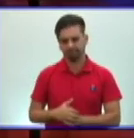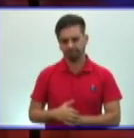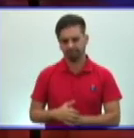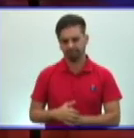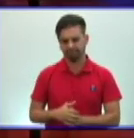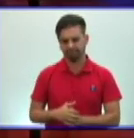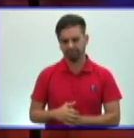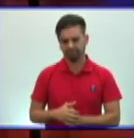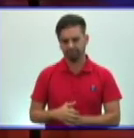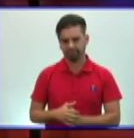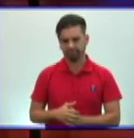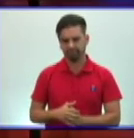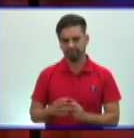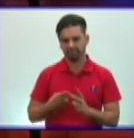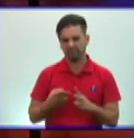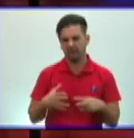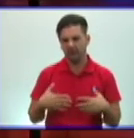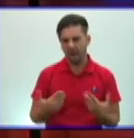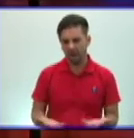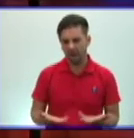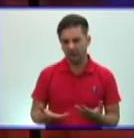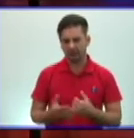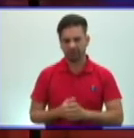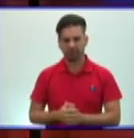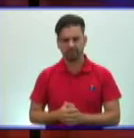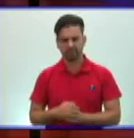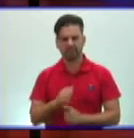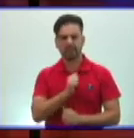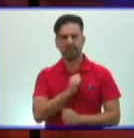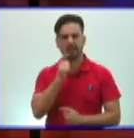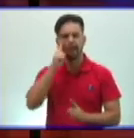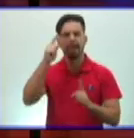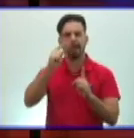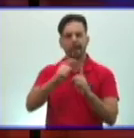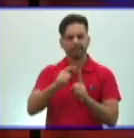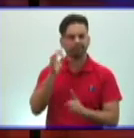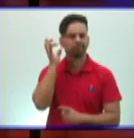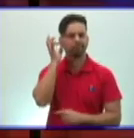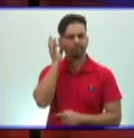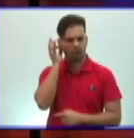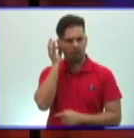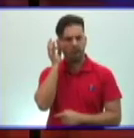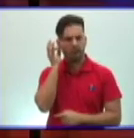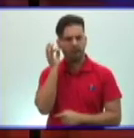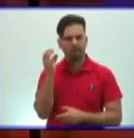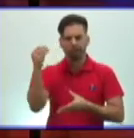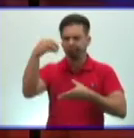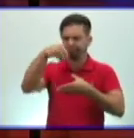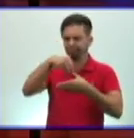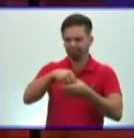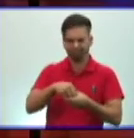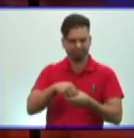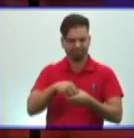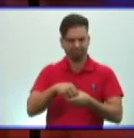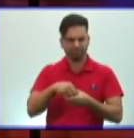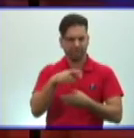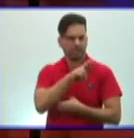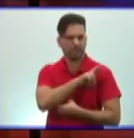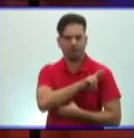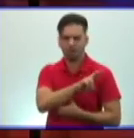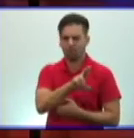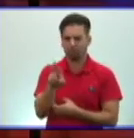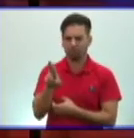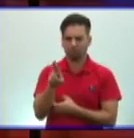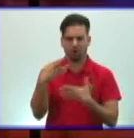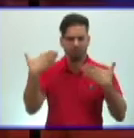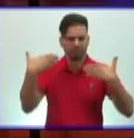que la mujer fuera inclusiva, que la mujer formara parte de la revolución por derecho propio, que la mujer